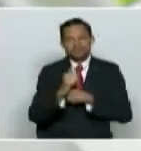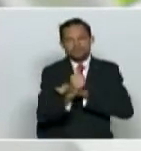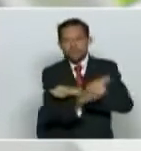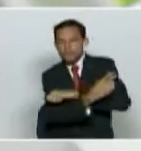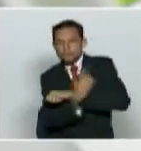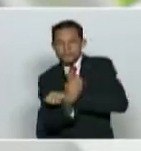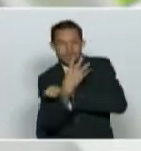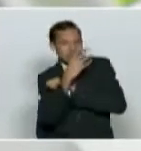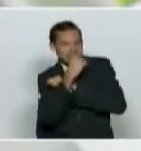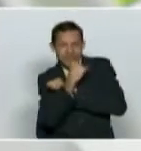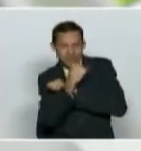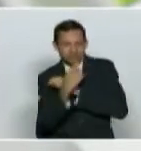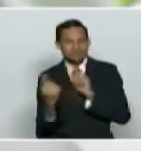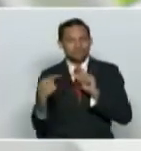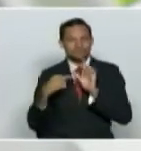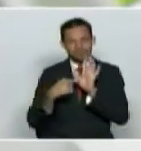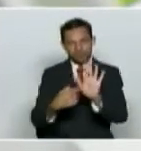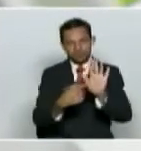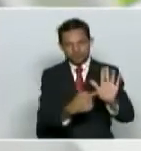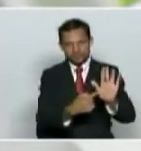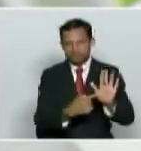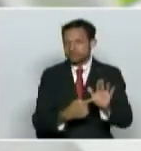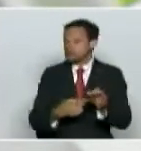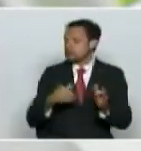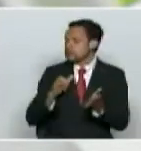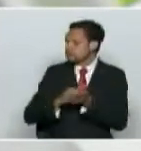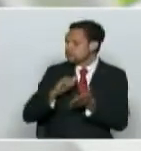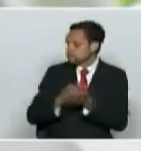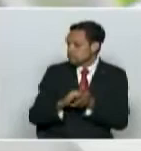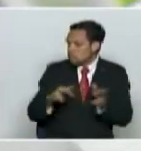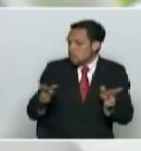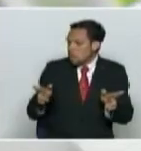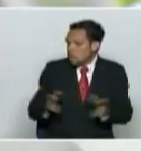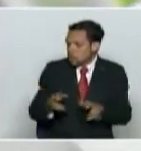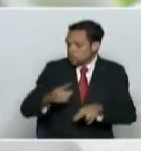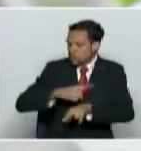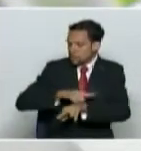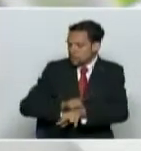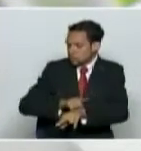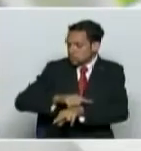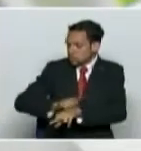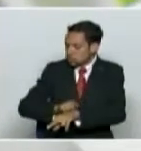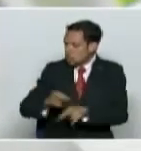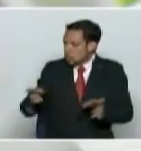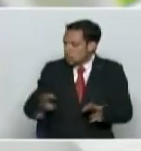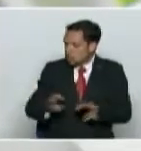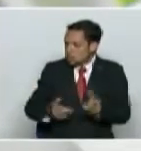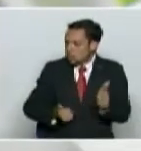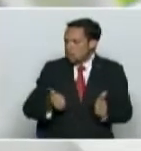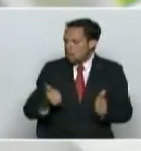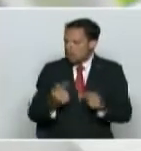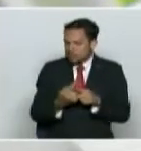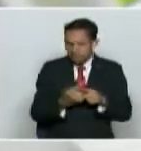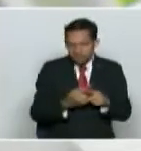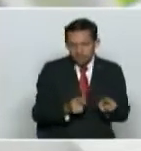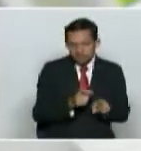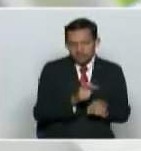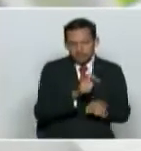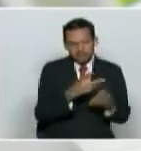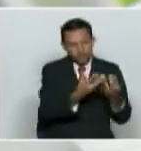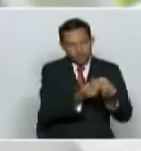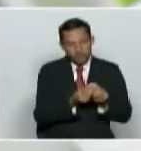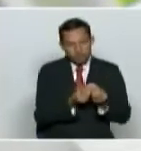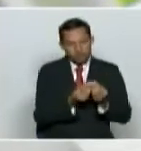ahorita nos hablaba de que Close Up pues son microprogramas como tal. ¿Cuál es la diferencia entre un programa como tal